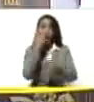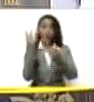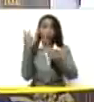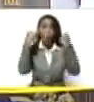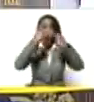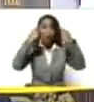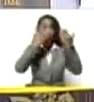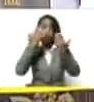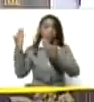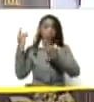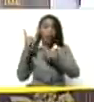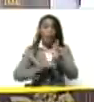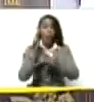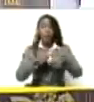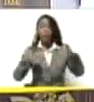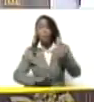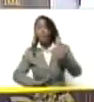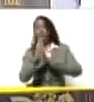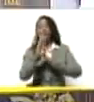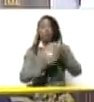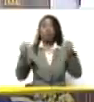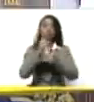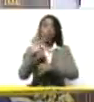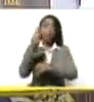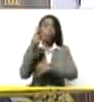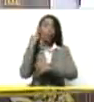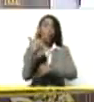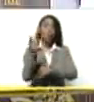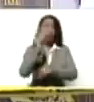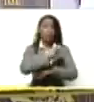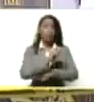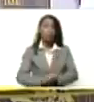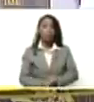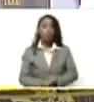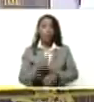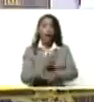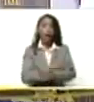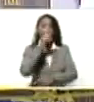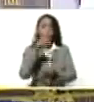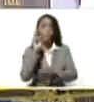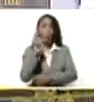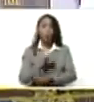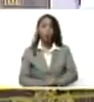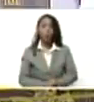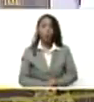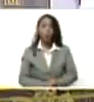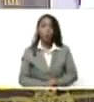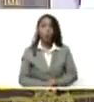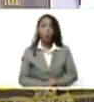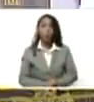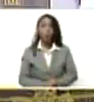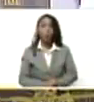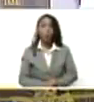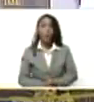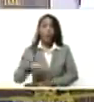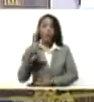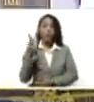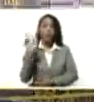tomen notas señores embajadores para sus respectivos gobiernos si se puede la educación pública